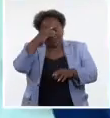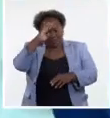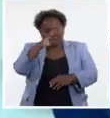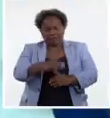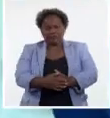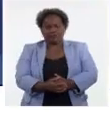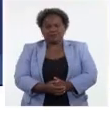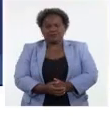cubana